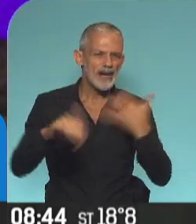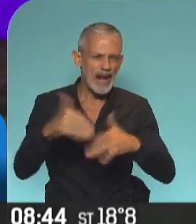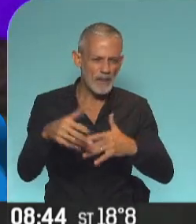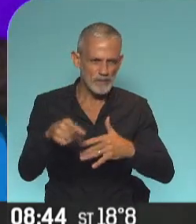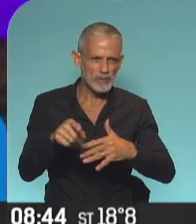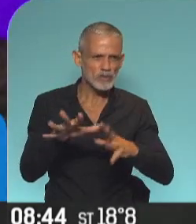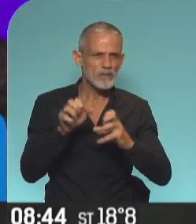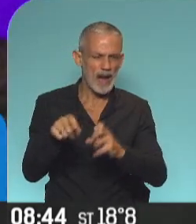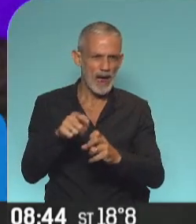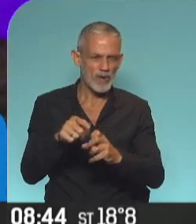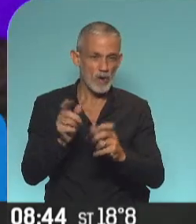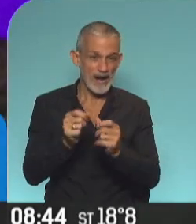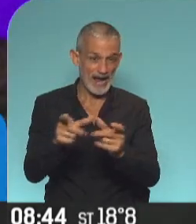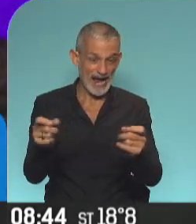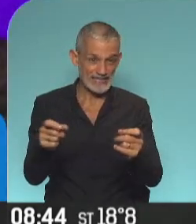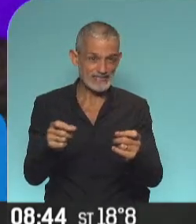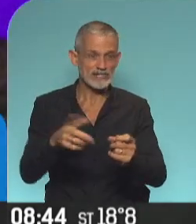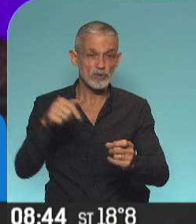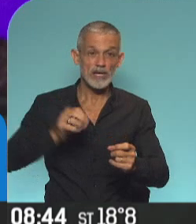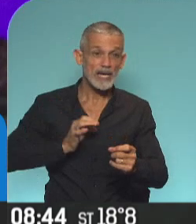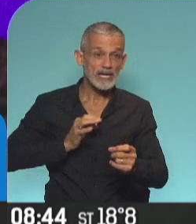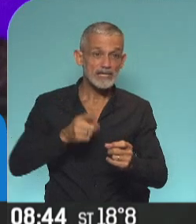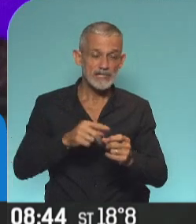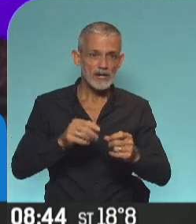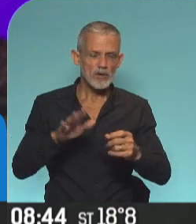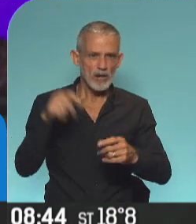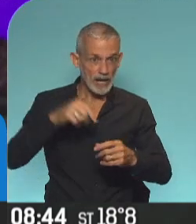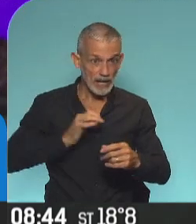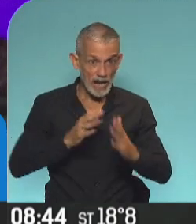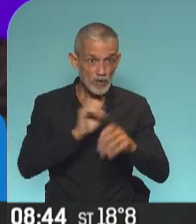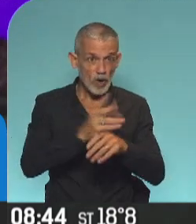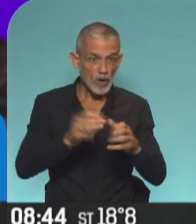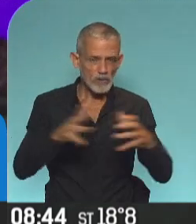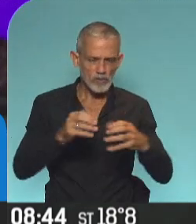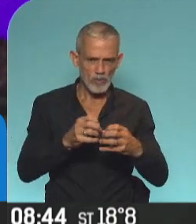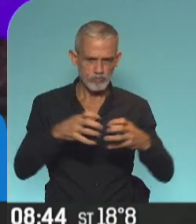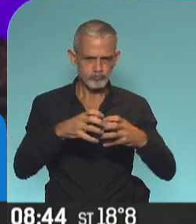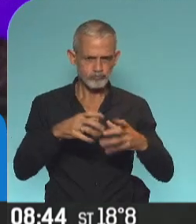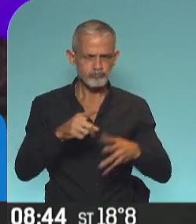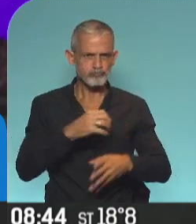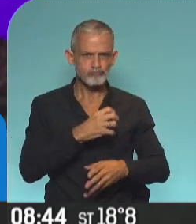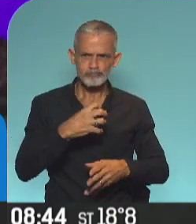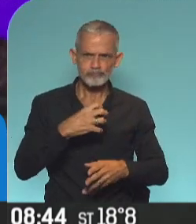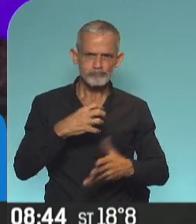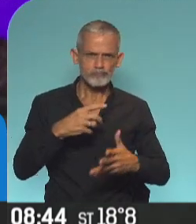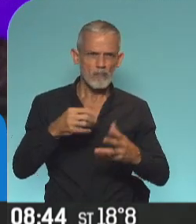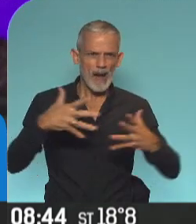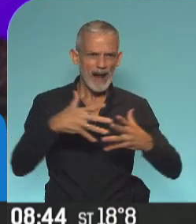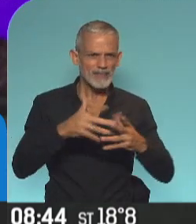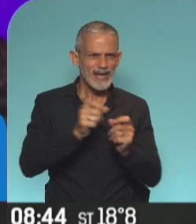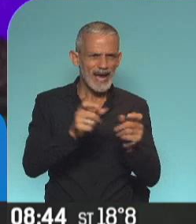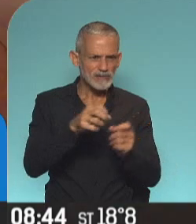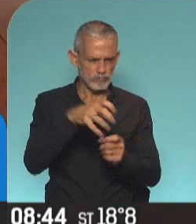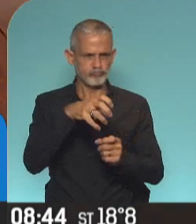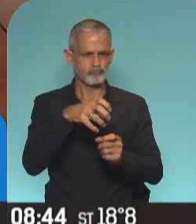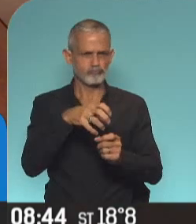tener realmente durante este año tumores más grandes eso es en todo el planeta no solamente acá en nuestro país